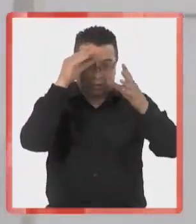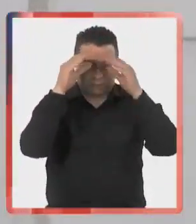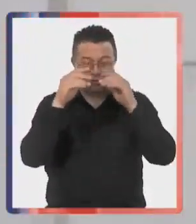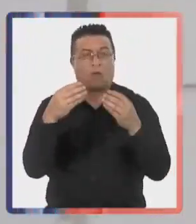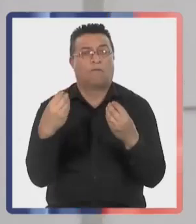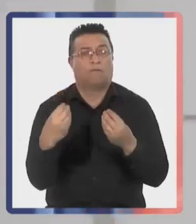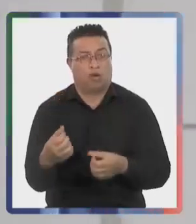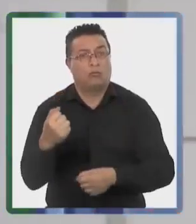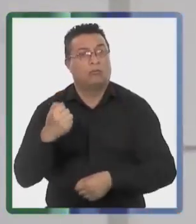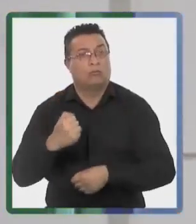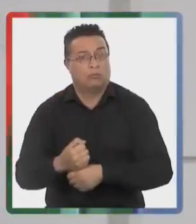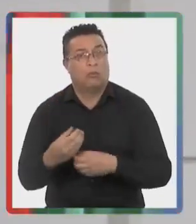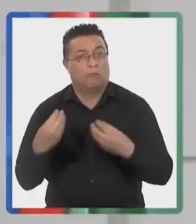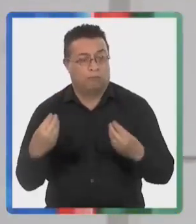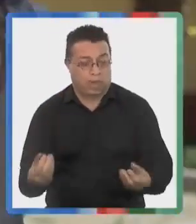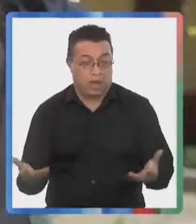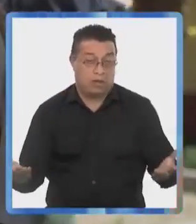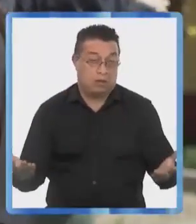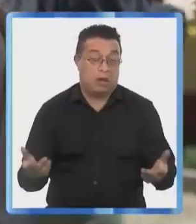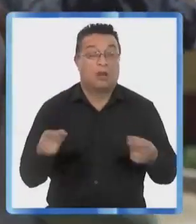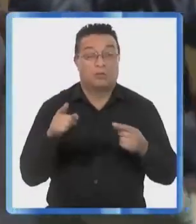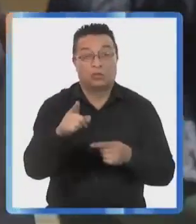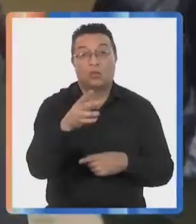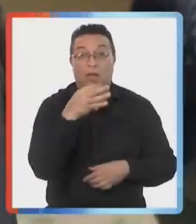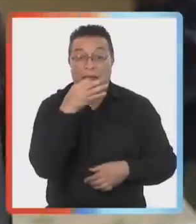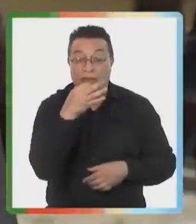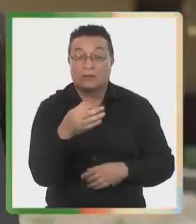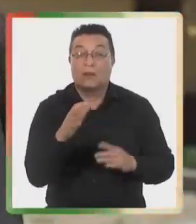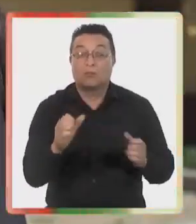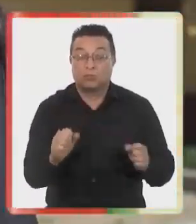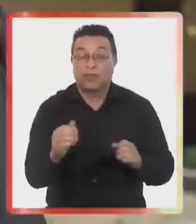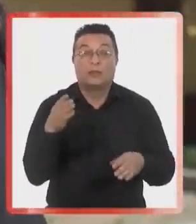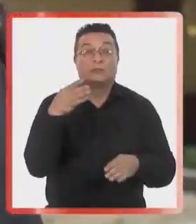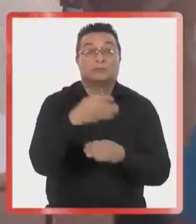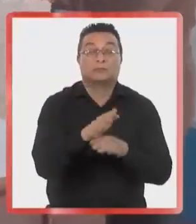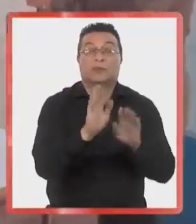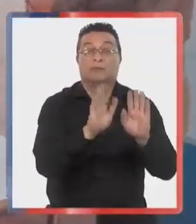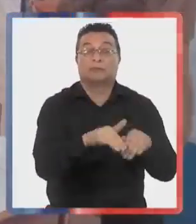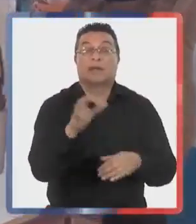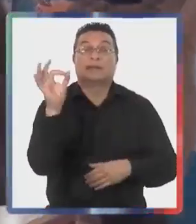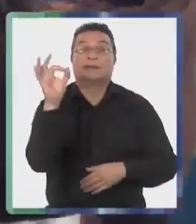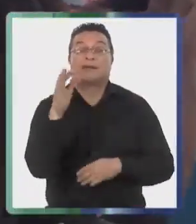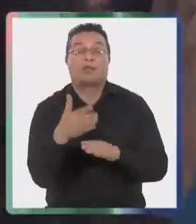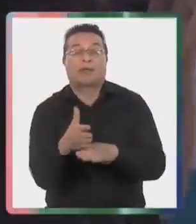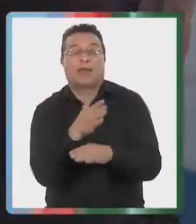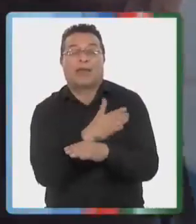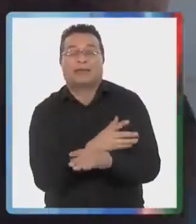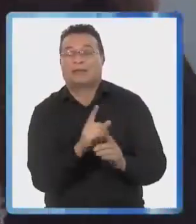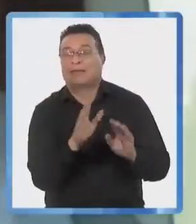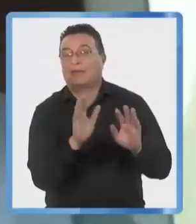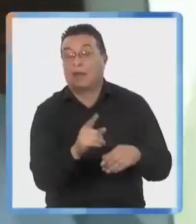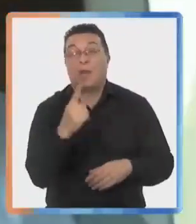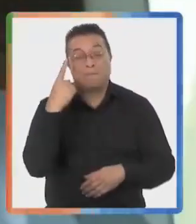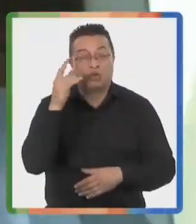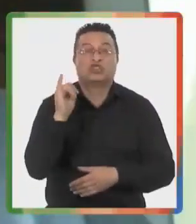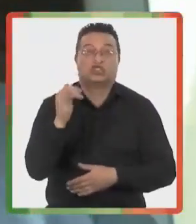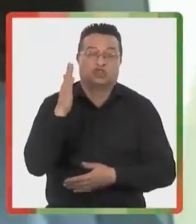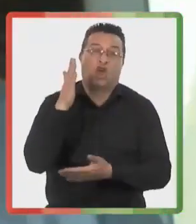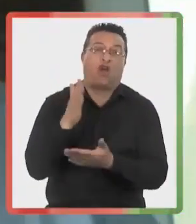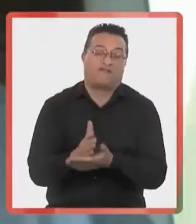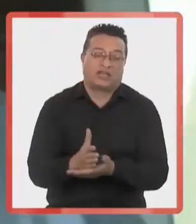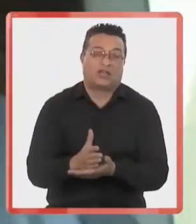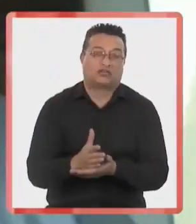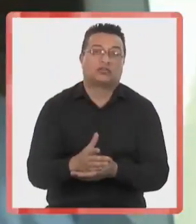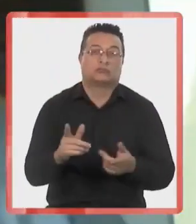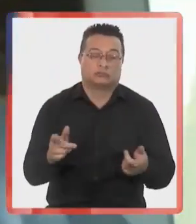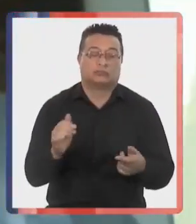eso es muy bueno. Y como tú dices, bueno, puede que no lleguen el día sábado anterior a la elección, pero sí la obligación de todos